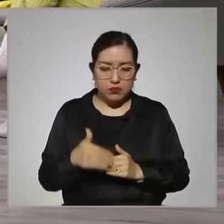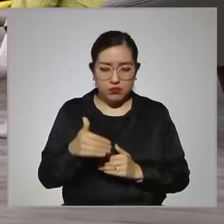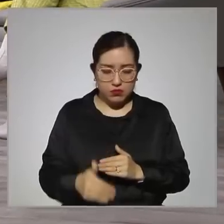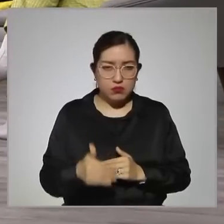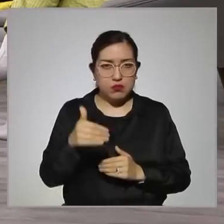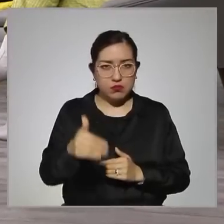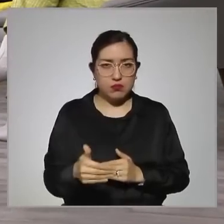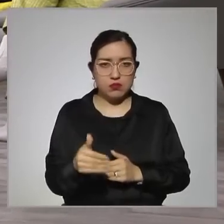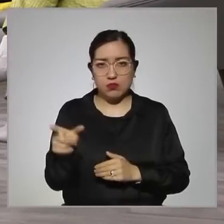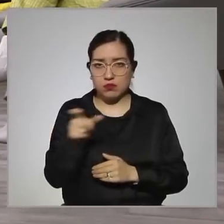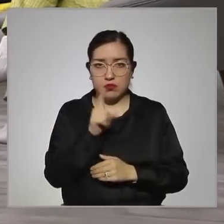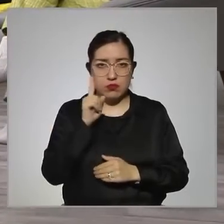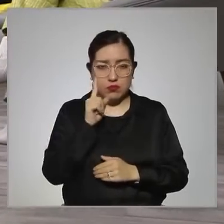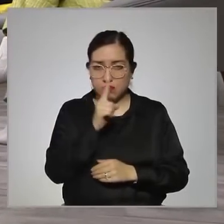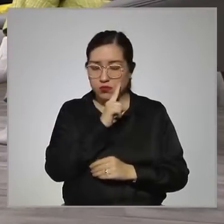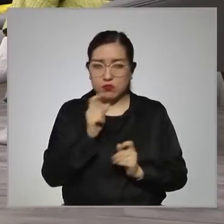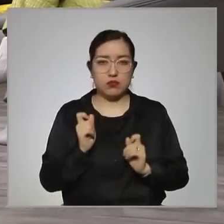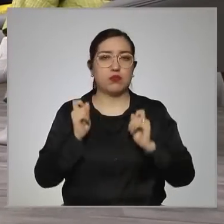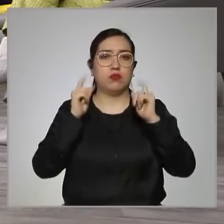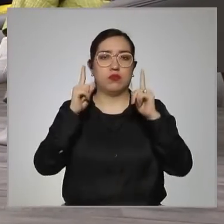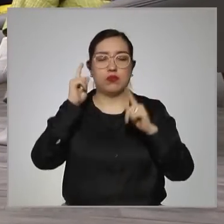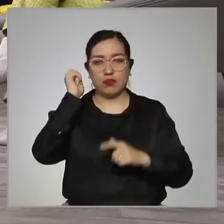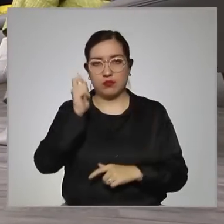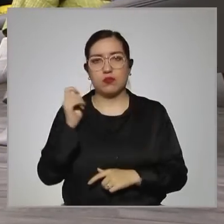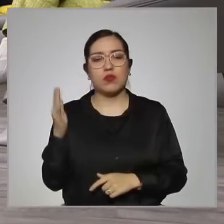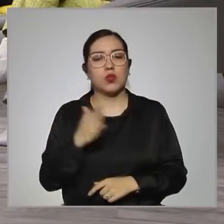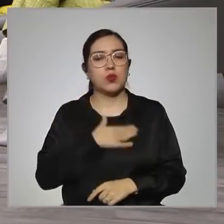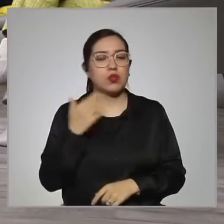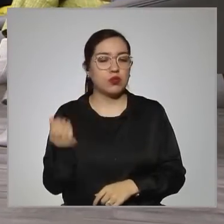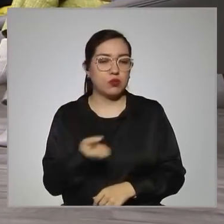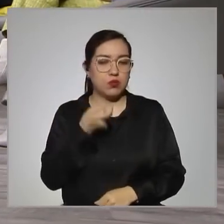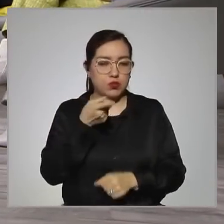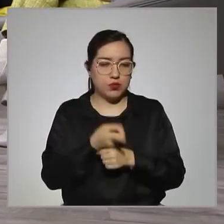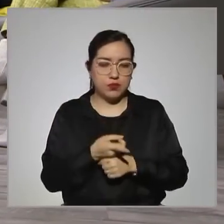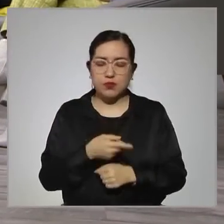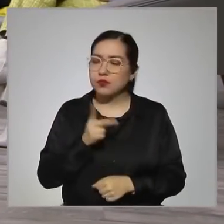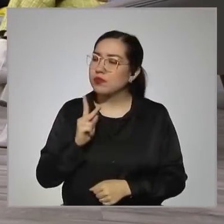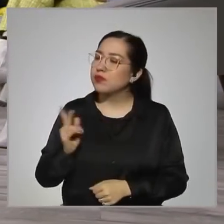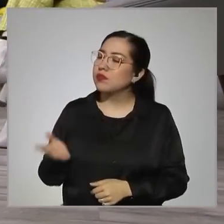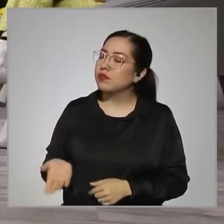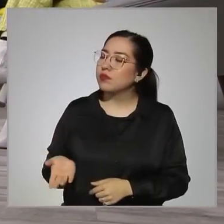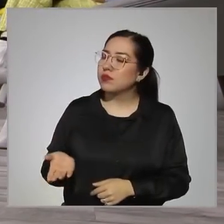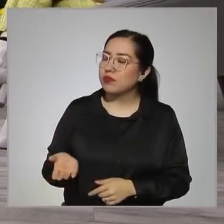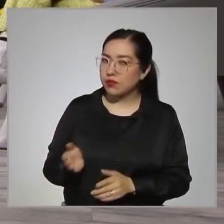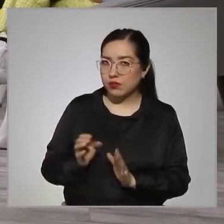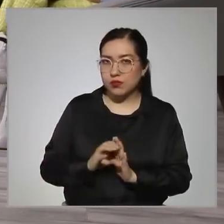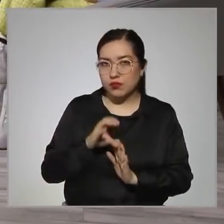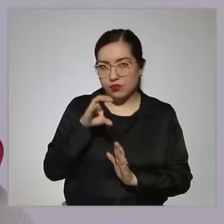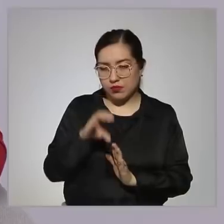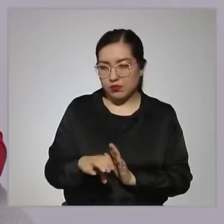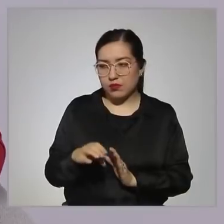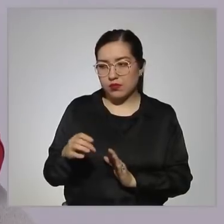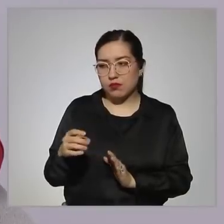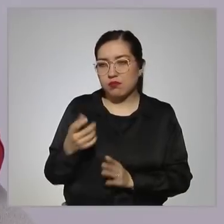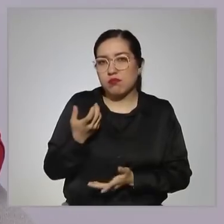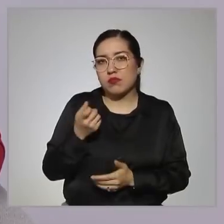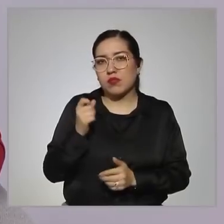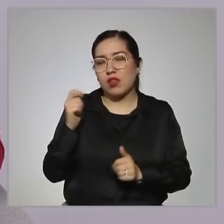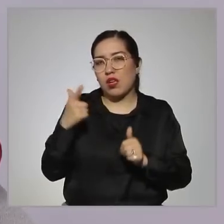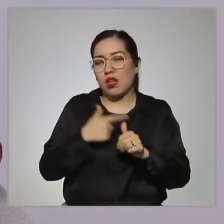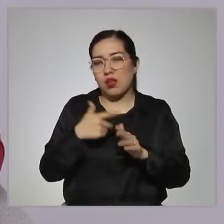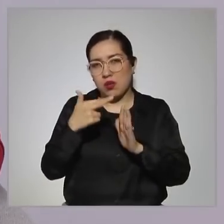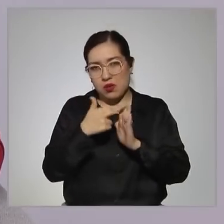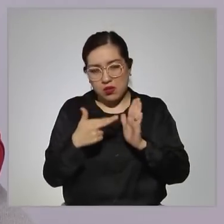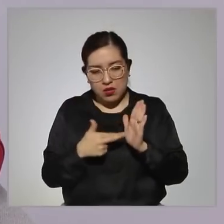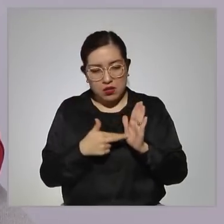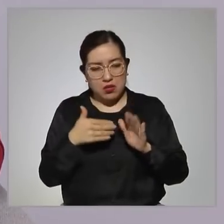que abrimos los ojos es la oportunidad de hacerlo. Pero, ¿qué tanto pesa, por ejemplo, seguir cánones establecidos en